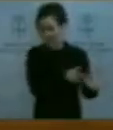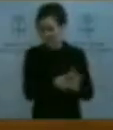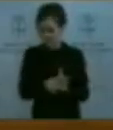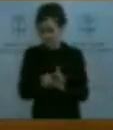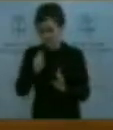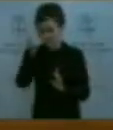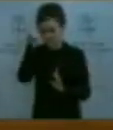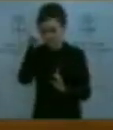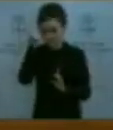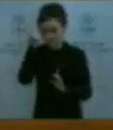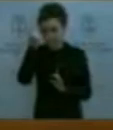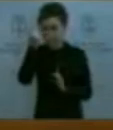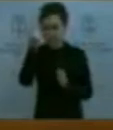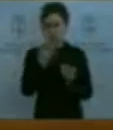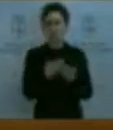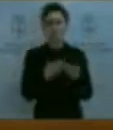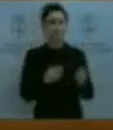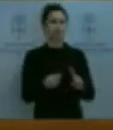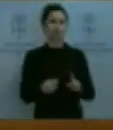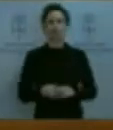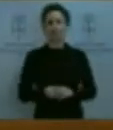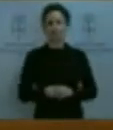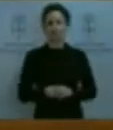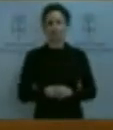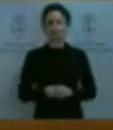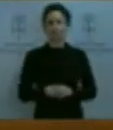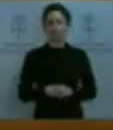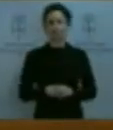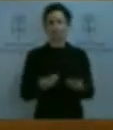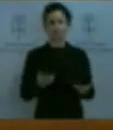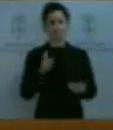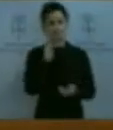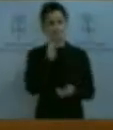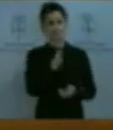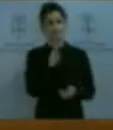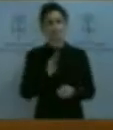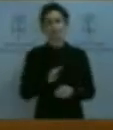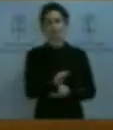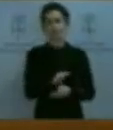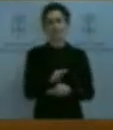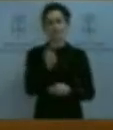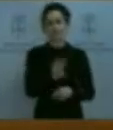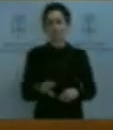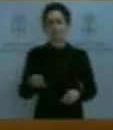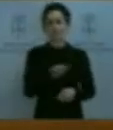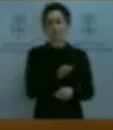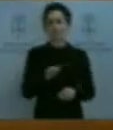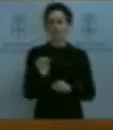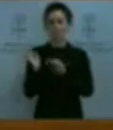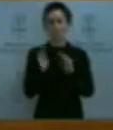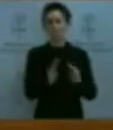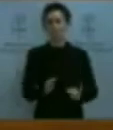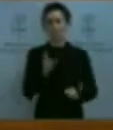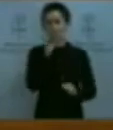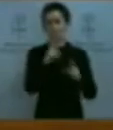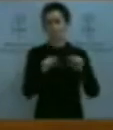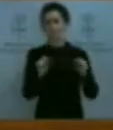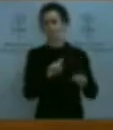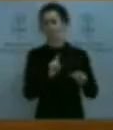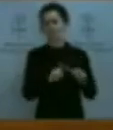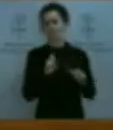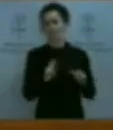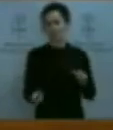pareja y, si no, véase la inversión de cada comunidad autónoma y los resultados en el informe PISA, donde Asturias, por cierto, es la segunda peor y la segunda que más empeora de España. Pero,